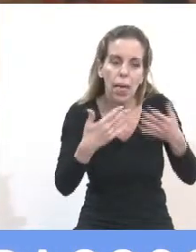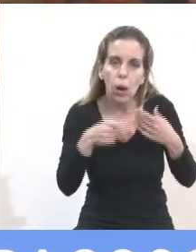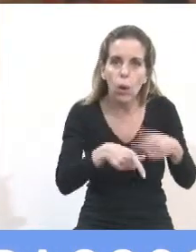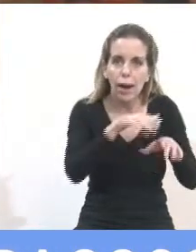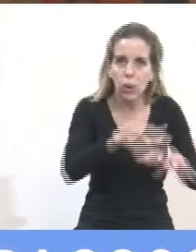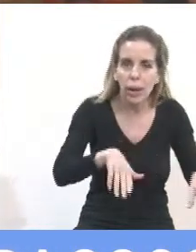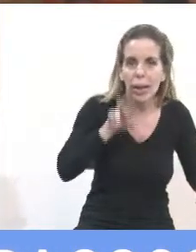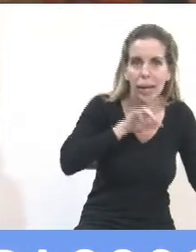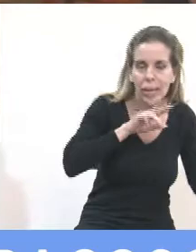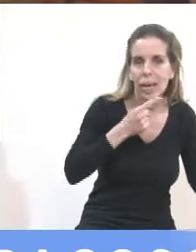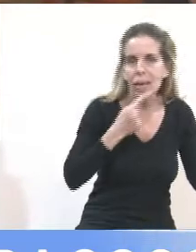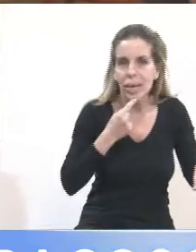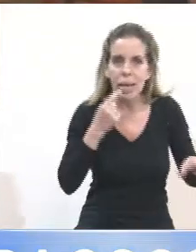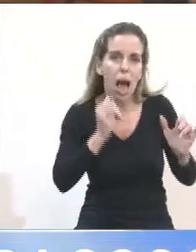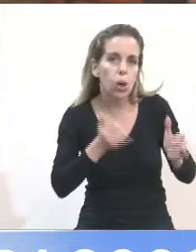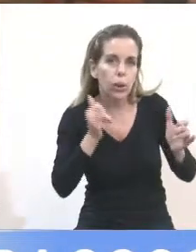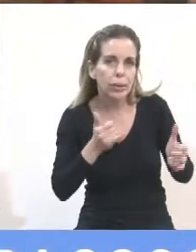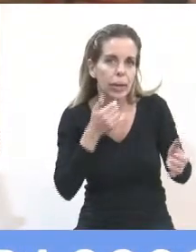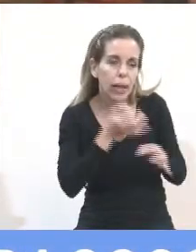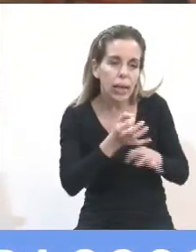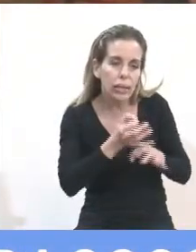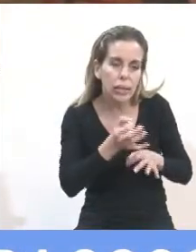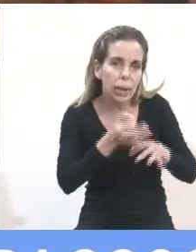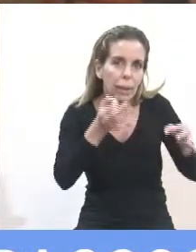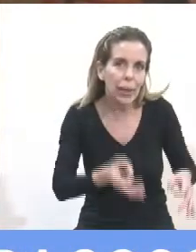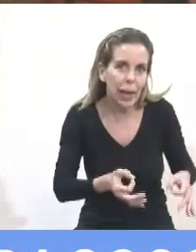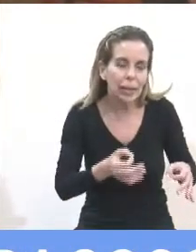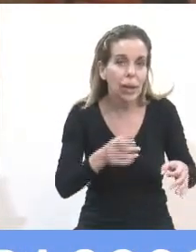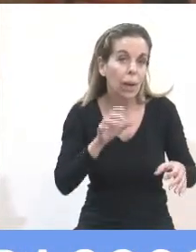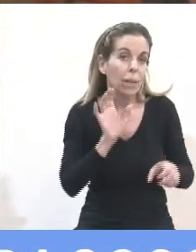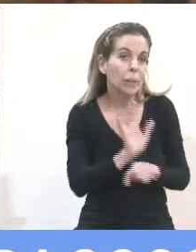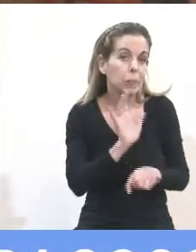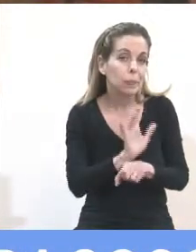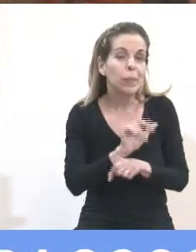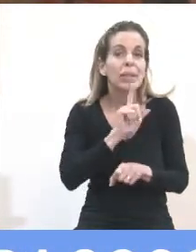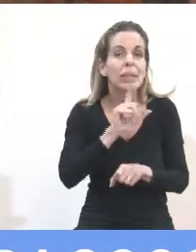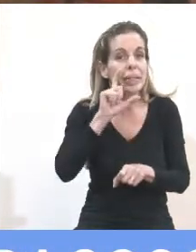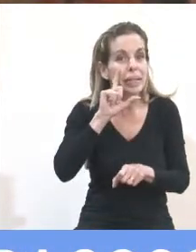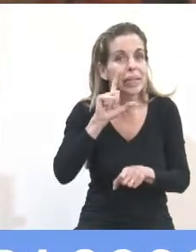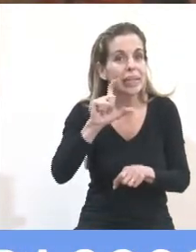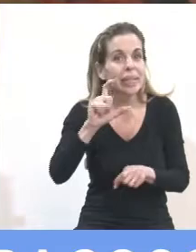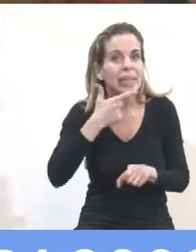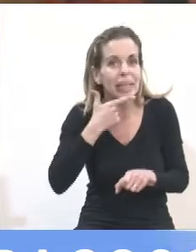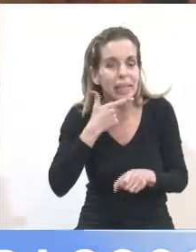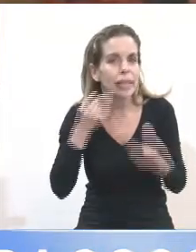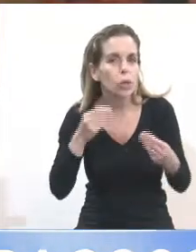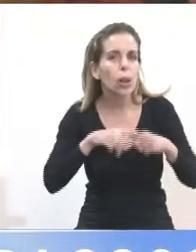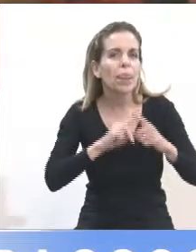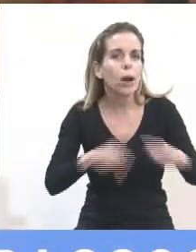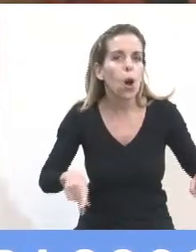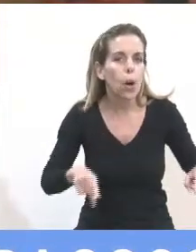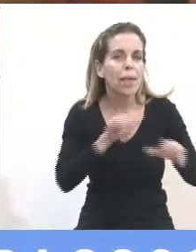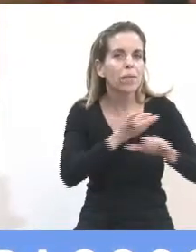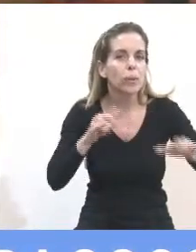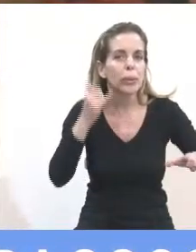con nuestras niñas, niños y adolescentes. Le llamamos las TICs, Tecnologías de Información y de Comunicación, y ellas